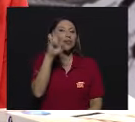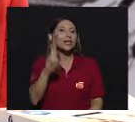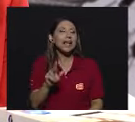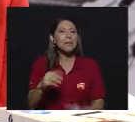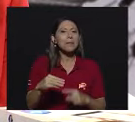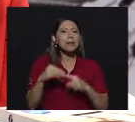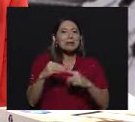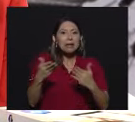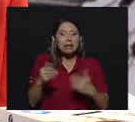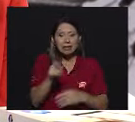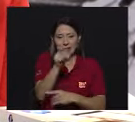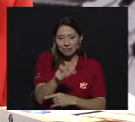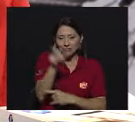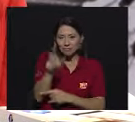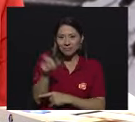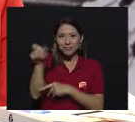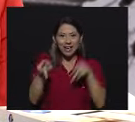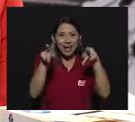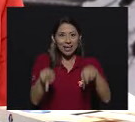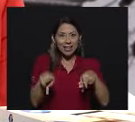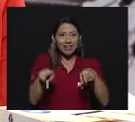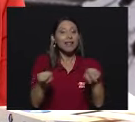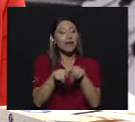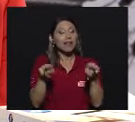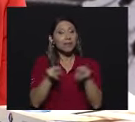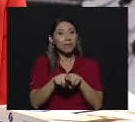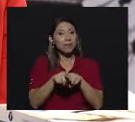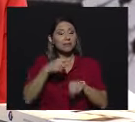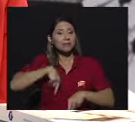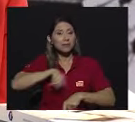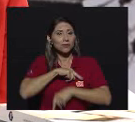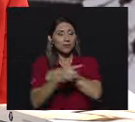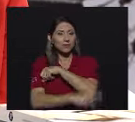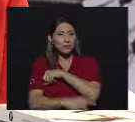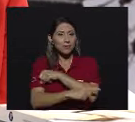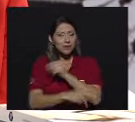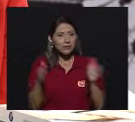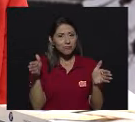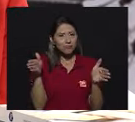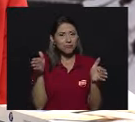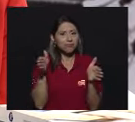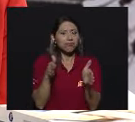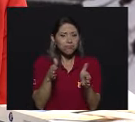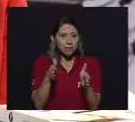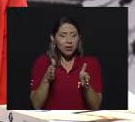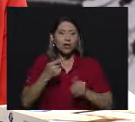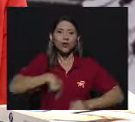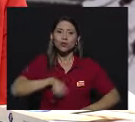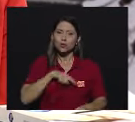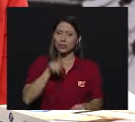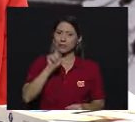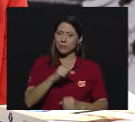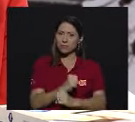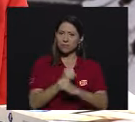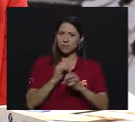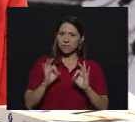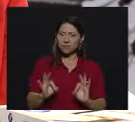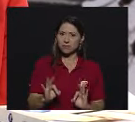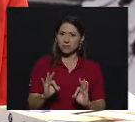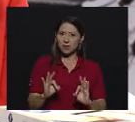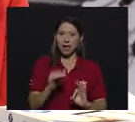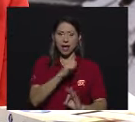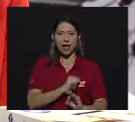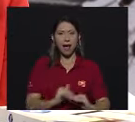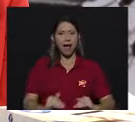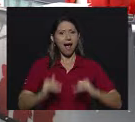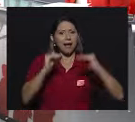es nuestra gente, además somos un país pequeño y pues con muchísimo más razón tenemos que asegurarnos